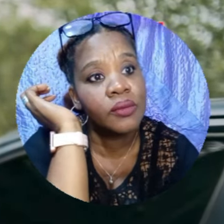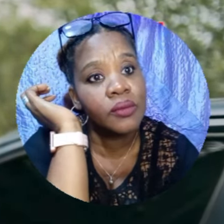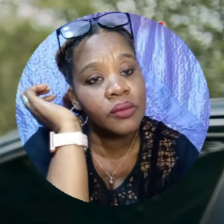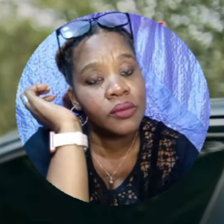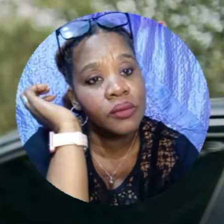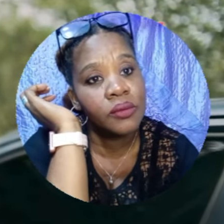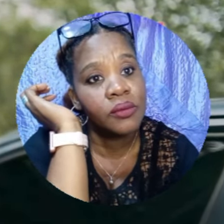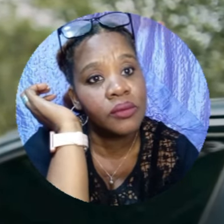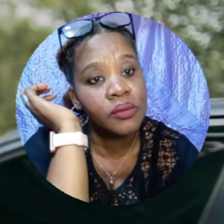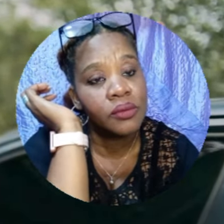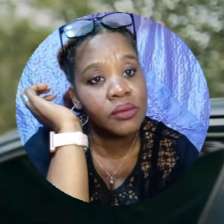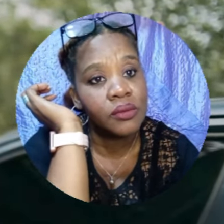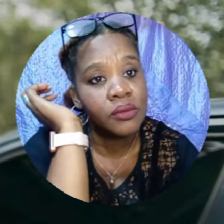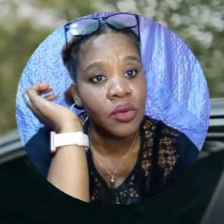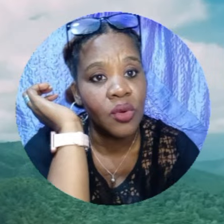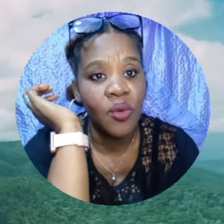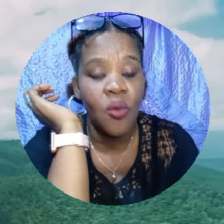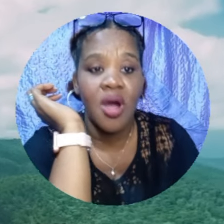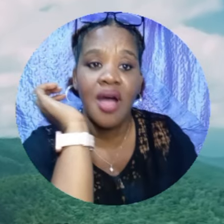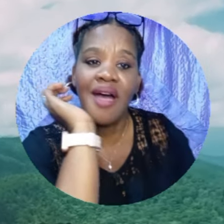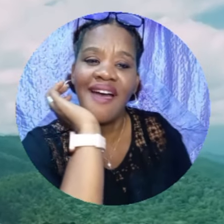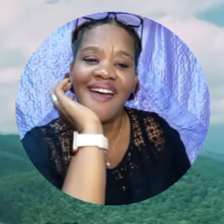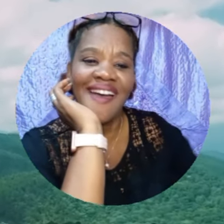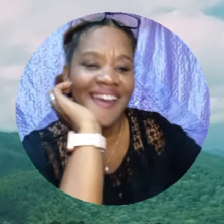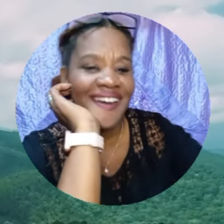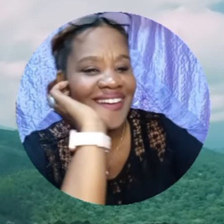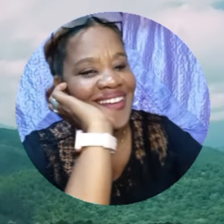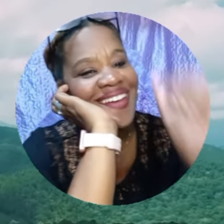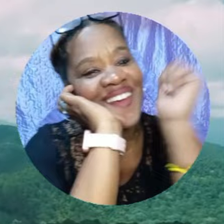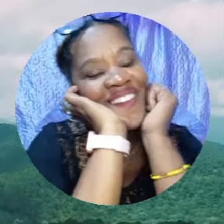café dominicano de Nescafé.